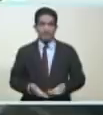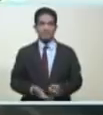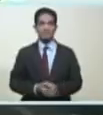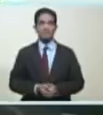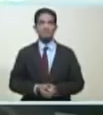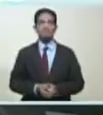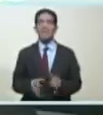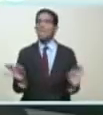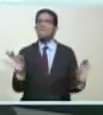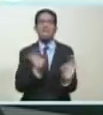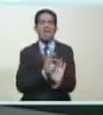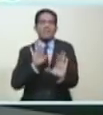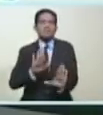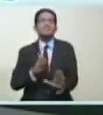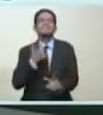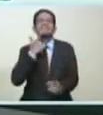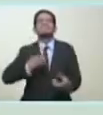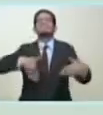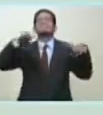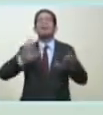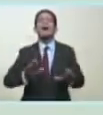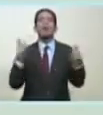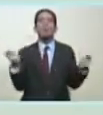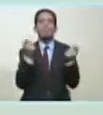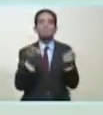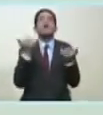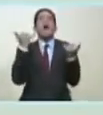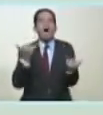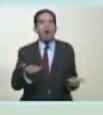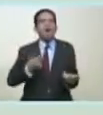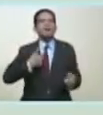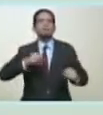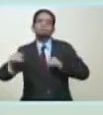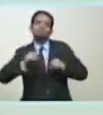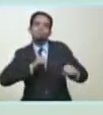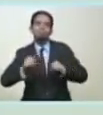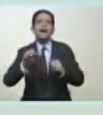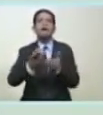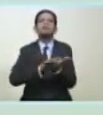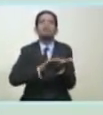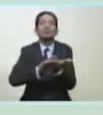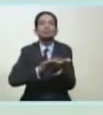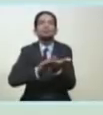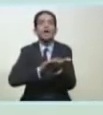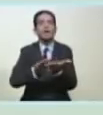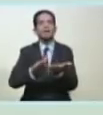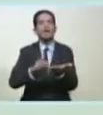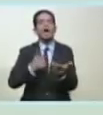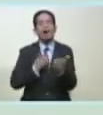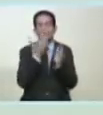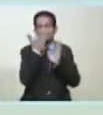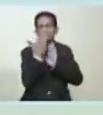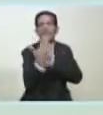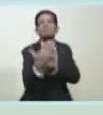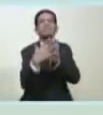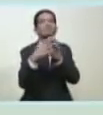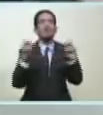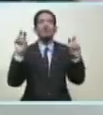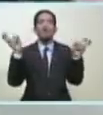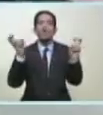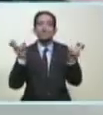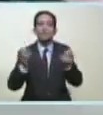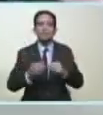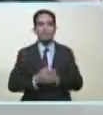nada me detiene, se acabó la campaña electoral, ahora a gobernar, ahora a solucionar los problemas del pueblo, ahora a enfrentar todos los temas que